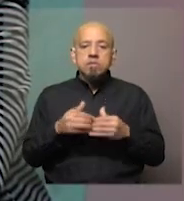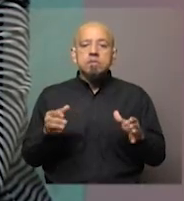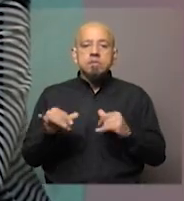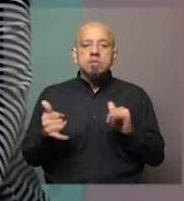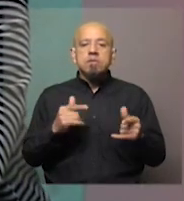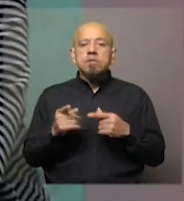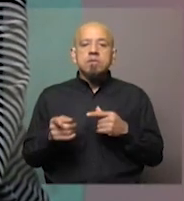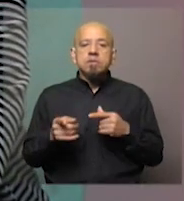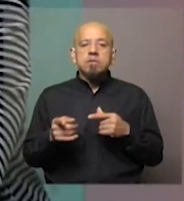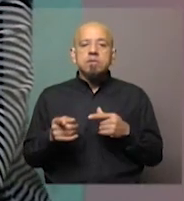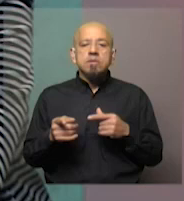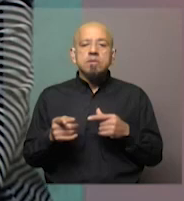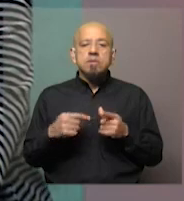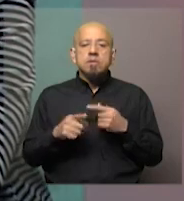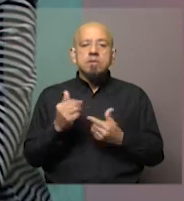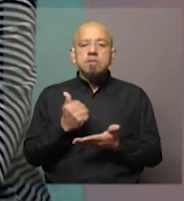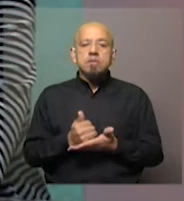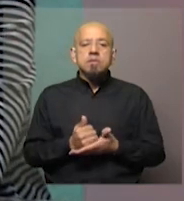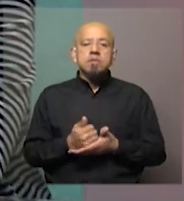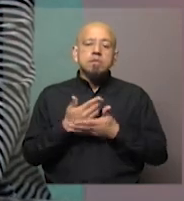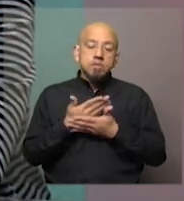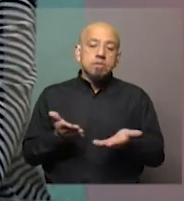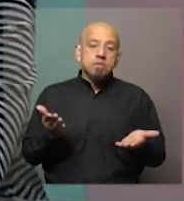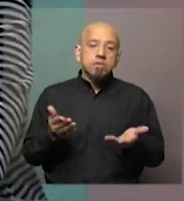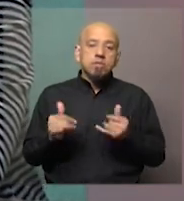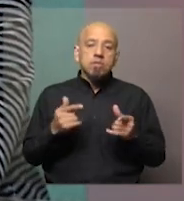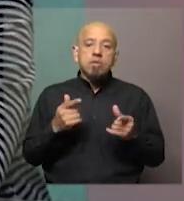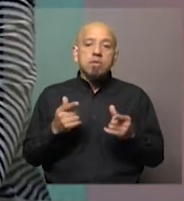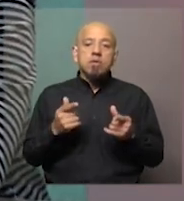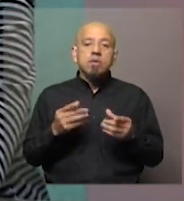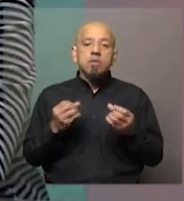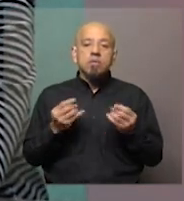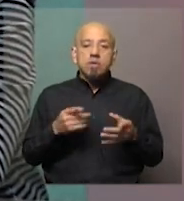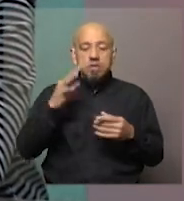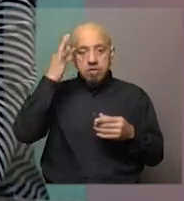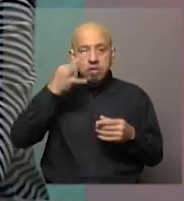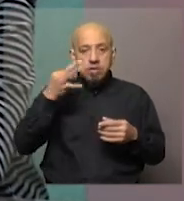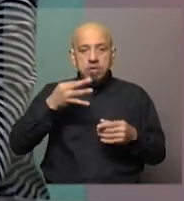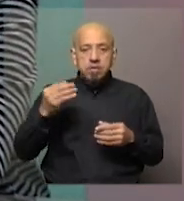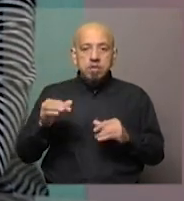es como estar ahí con la presencia para desearles que les vaya divino, porque en realidad el juego es eso.